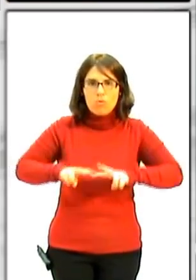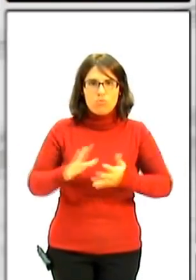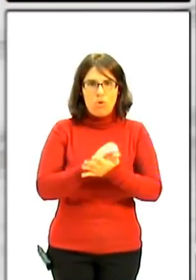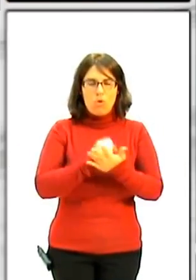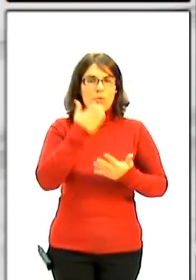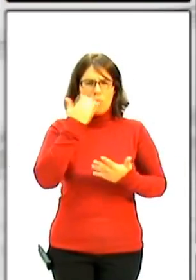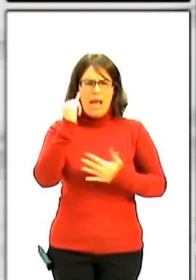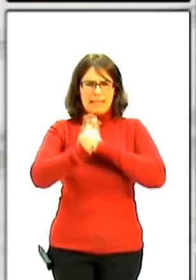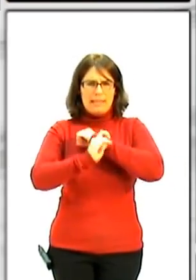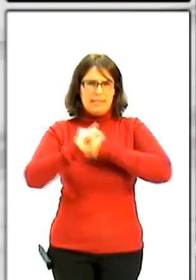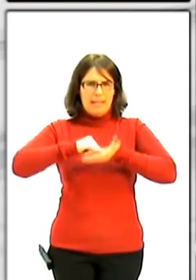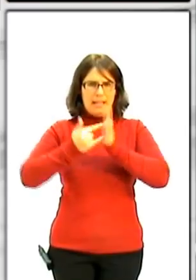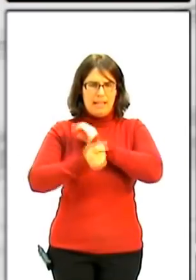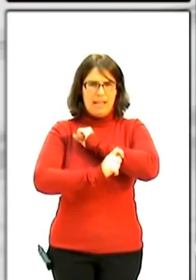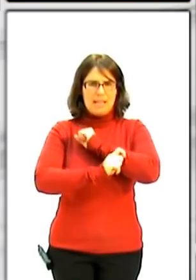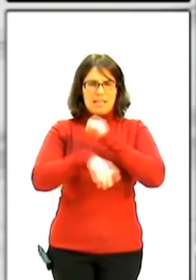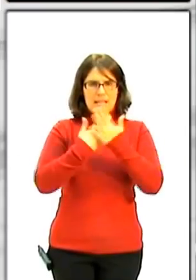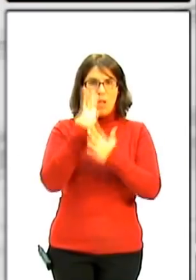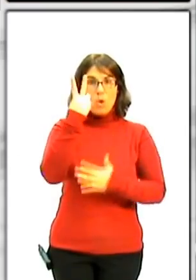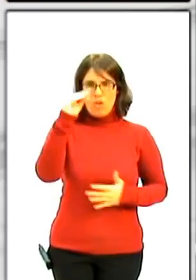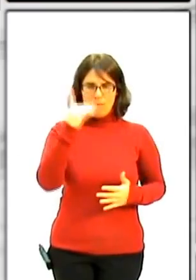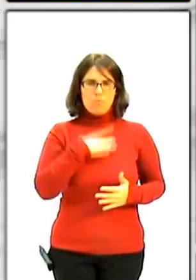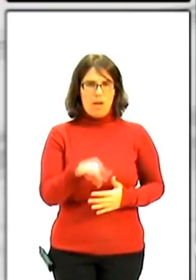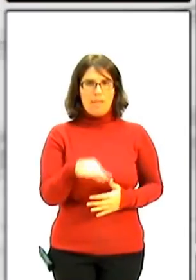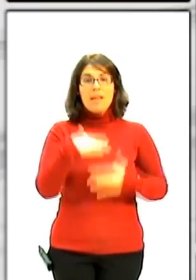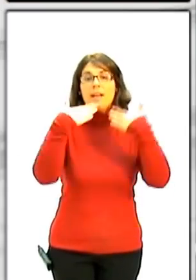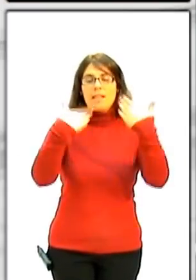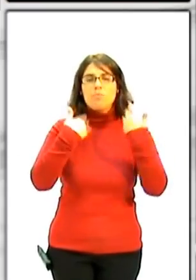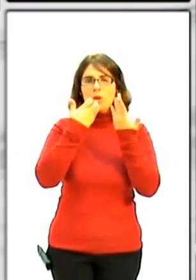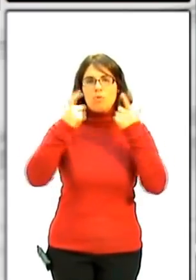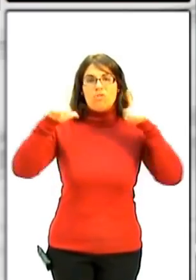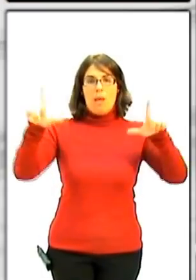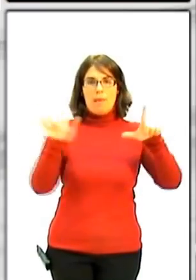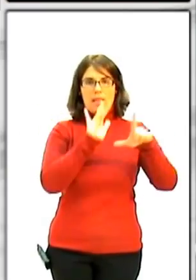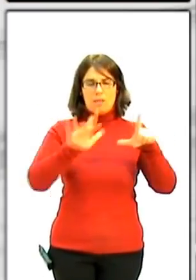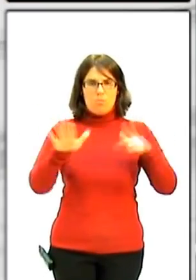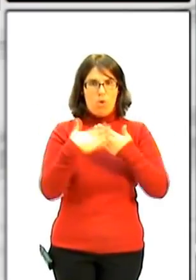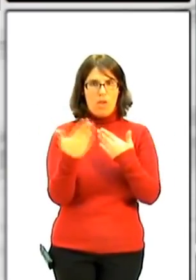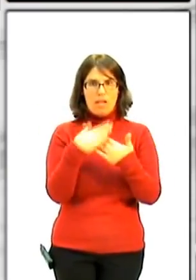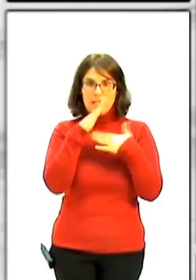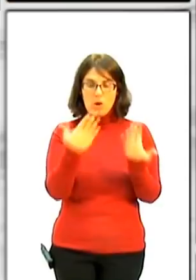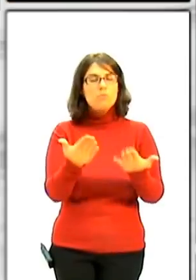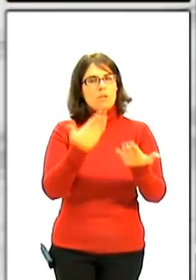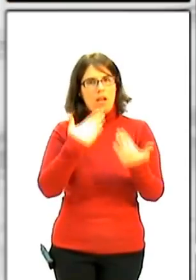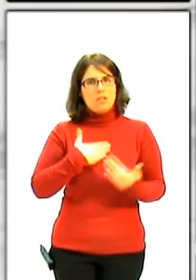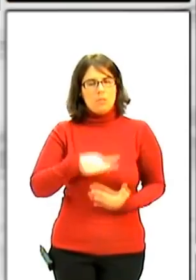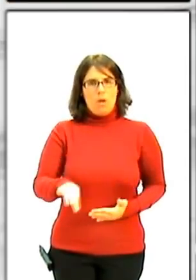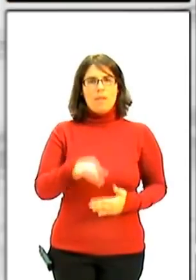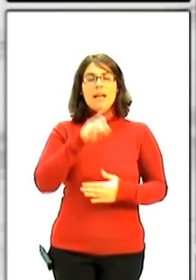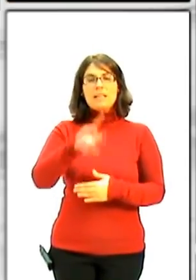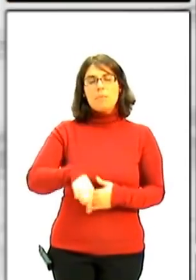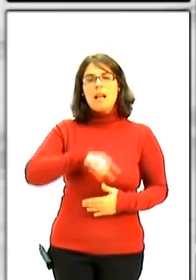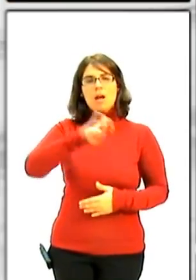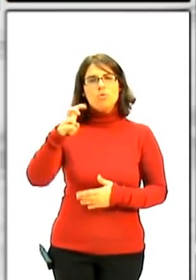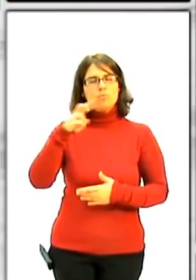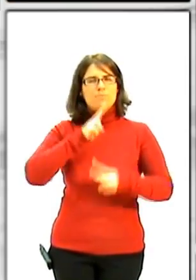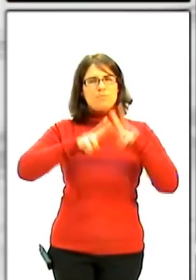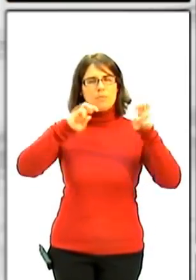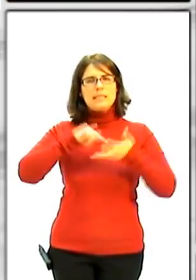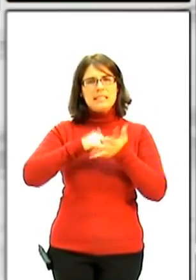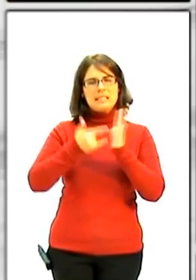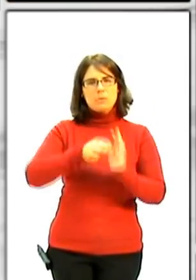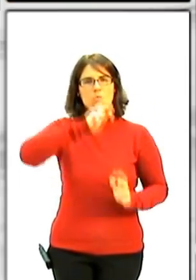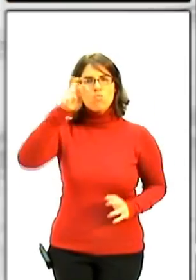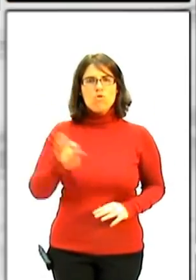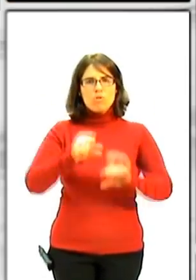mapa incluso plano en 2D. ¿Gracias a qué? Pues a las tablets modernas y a un poco lo que denominamos sistemas multimodales, ¿no? Tenemos otros